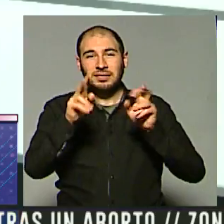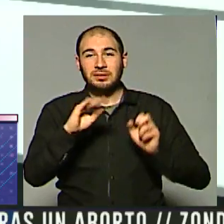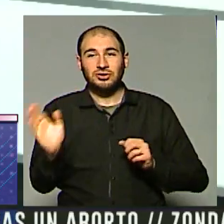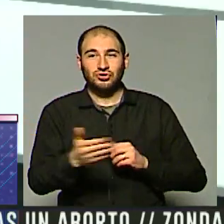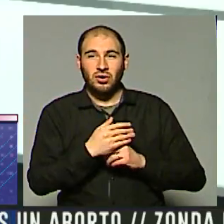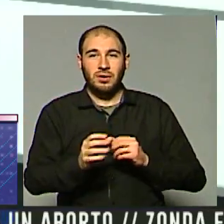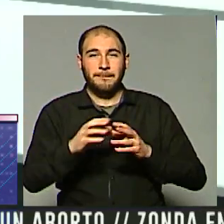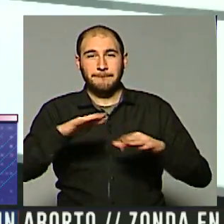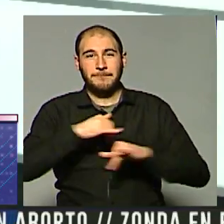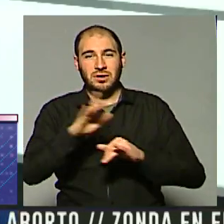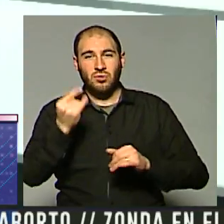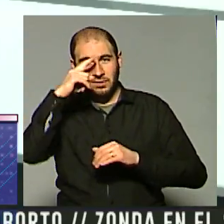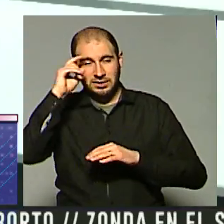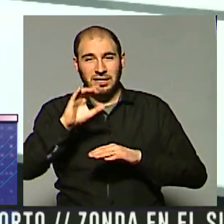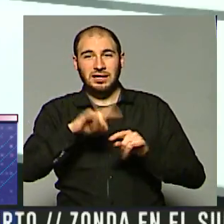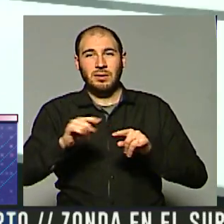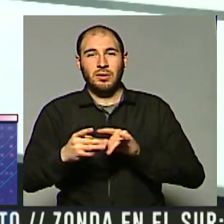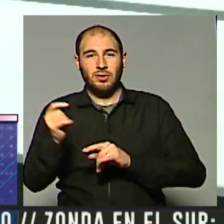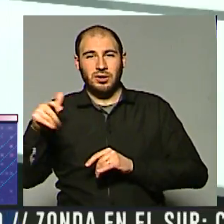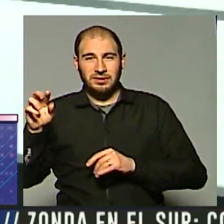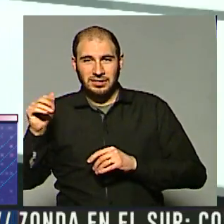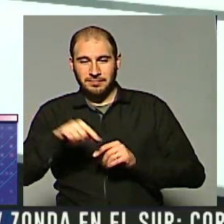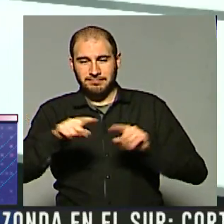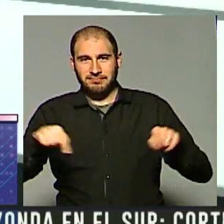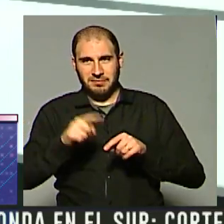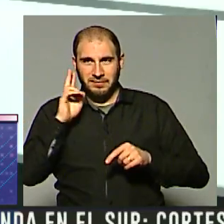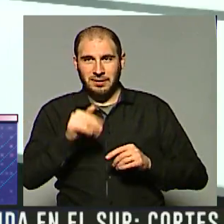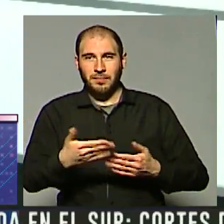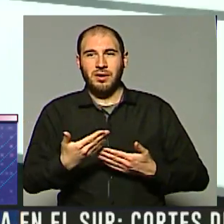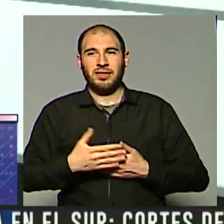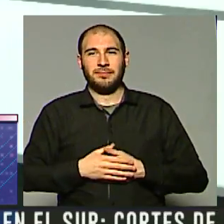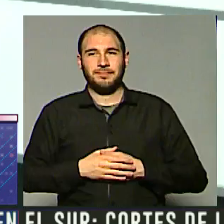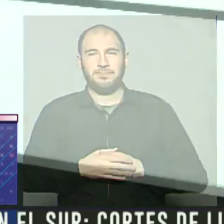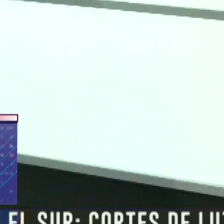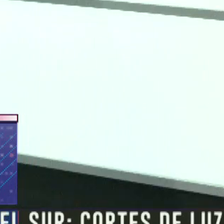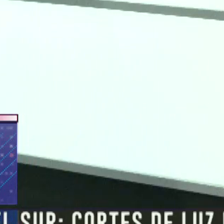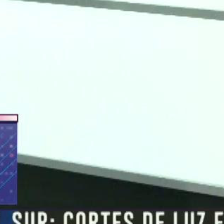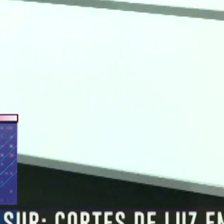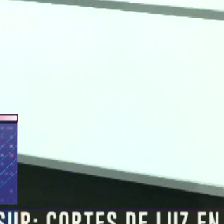contenidos que generan los medios de la universidad en www.unidiversidad.com.ar.